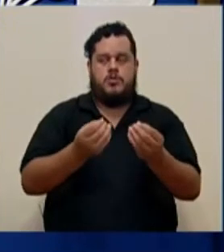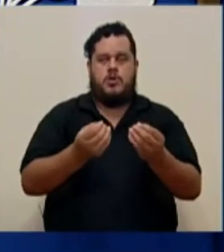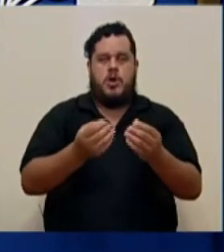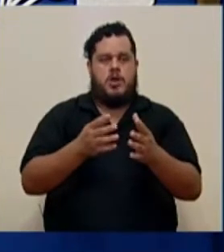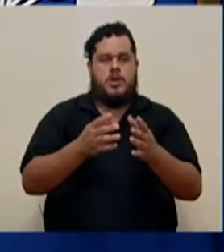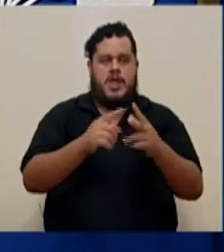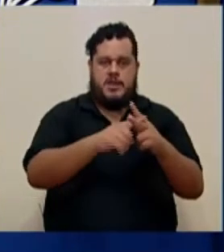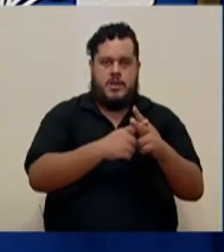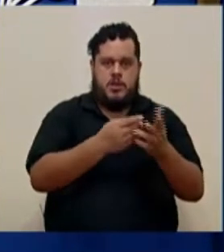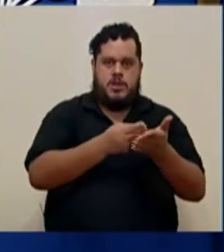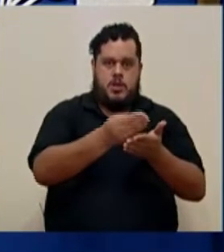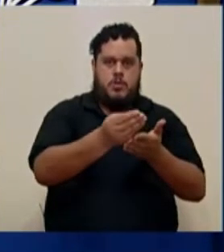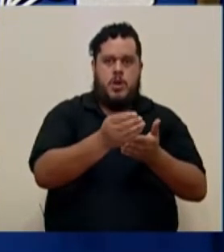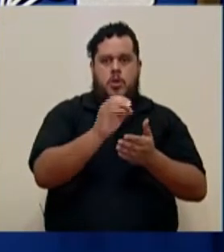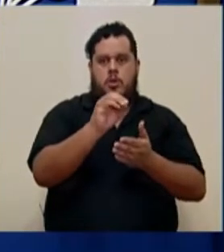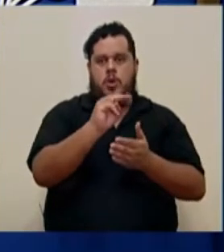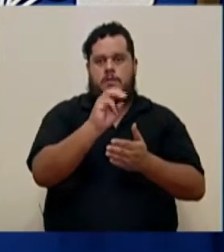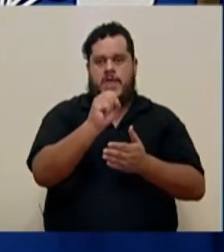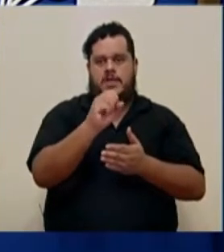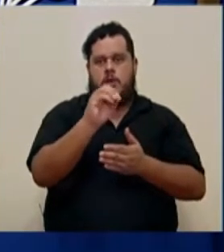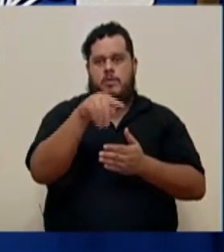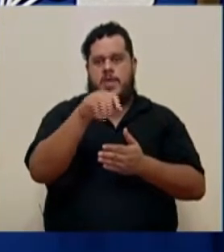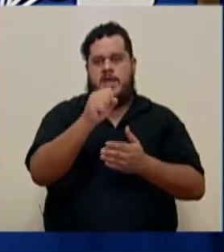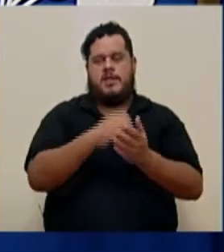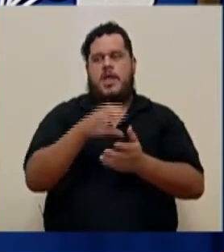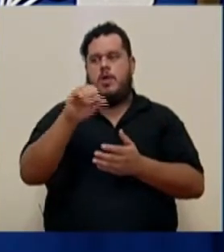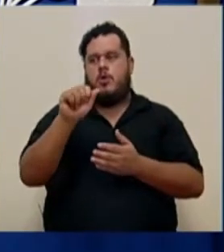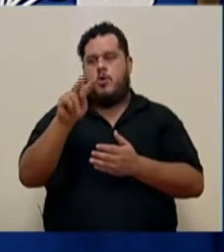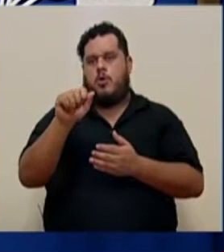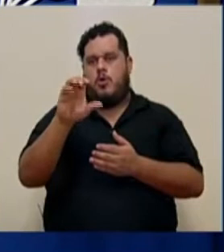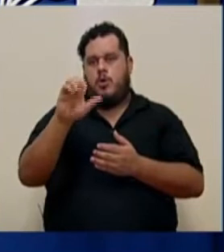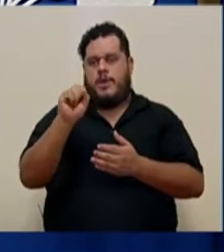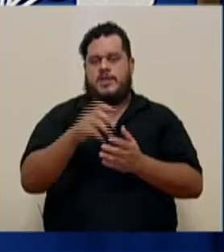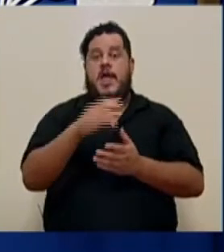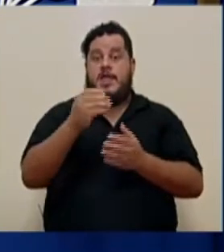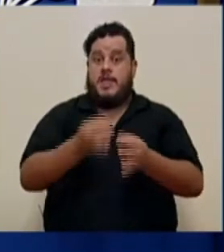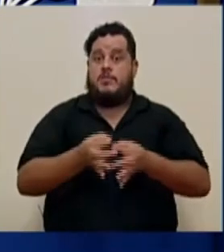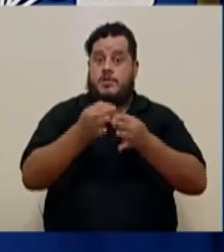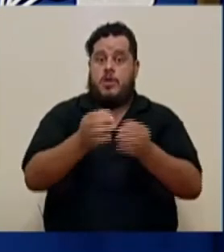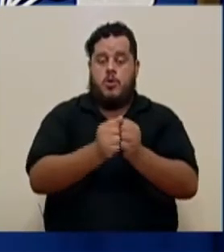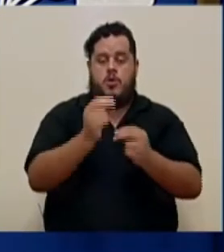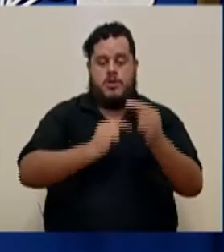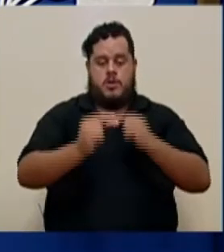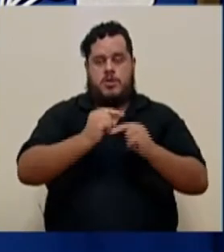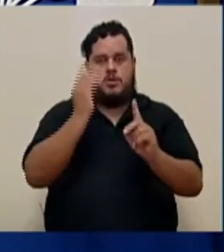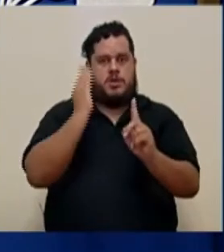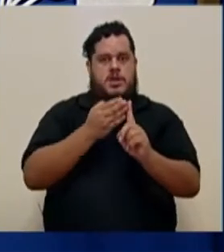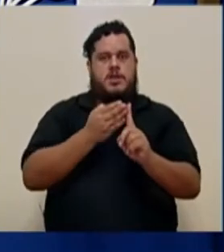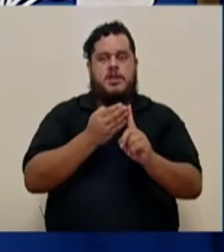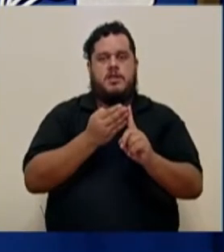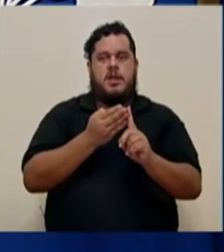mecanismo conjunto de compra con OMS-OPS, que se llama COVAX, y también hemos ido avanzando con negociaciones directas